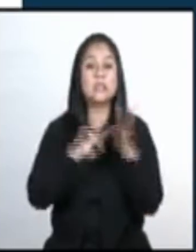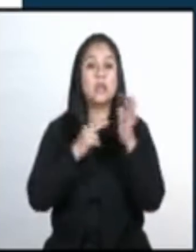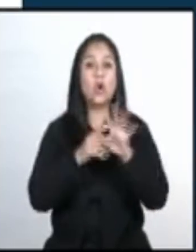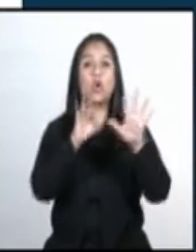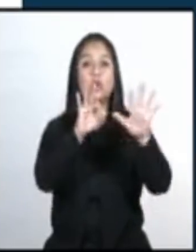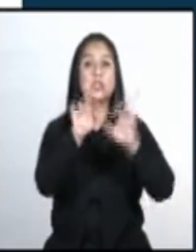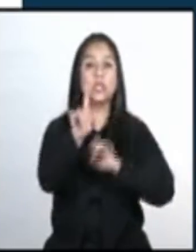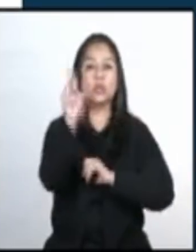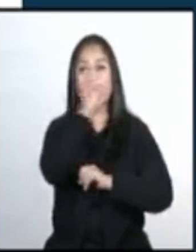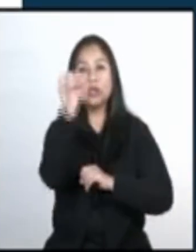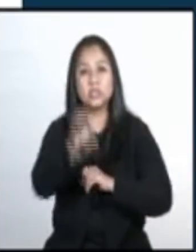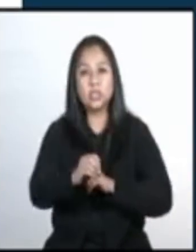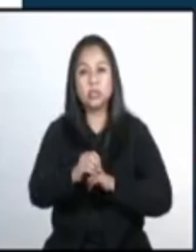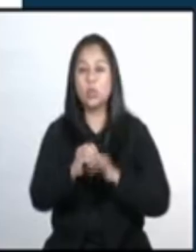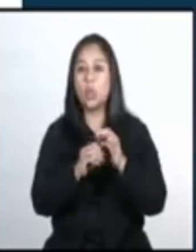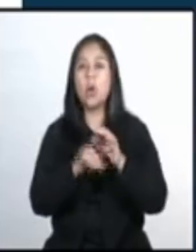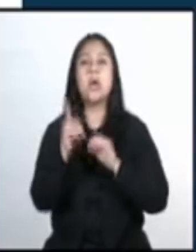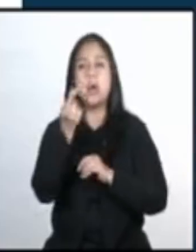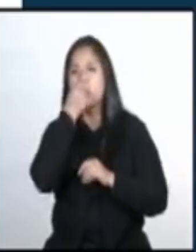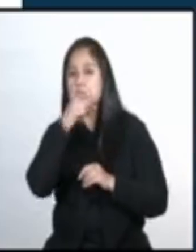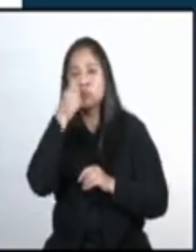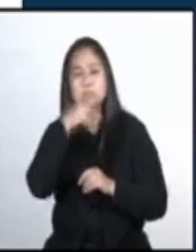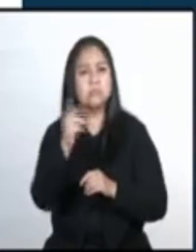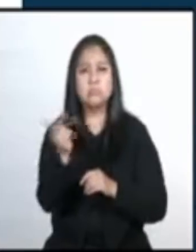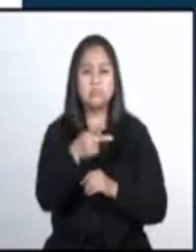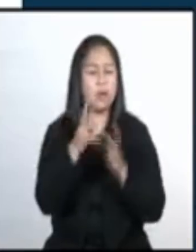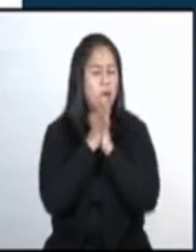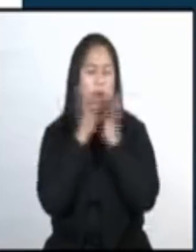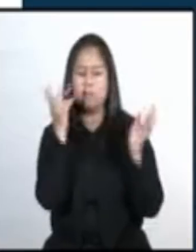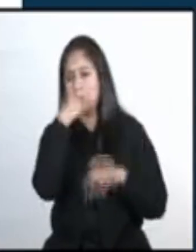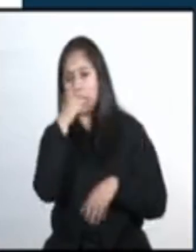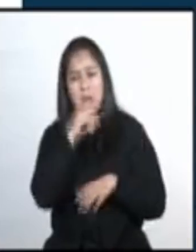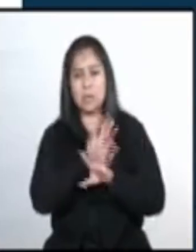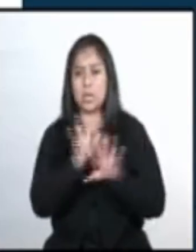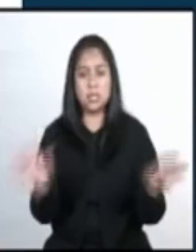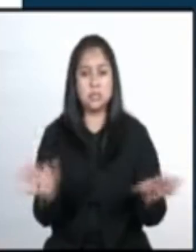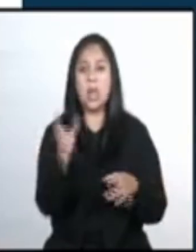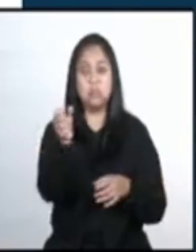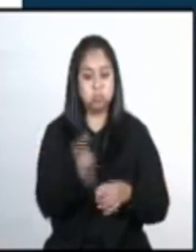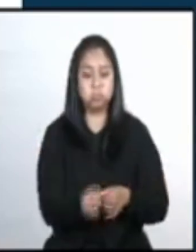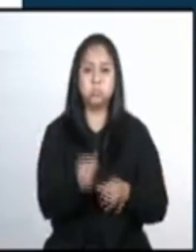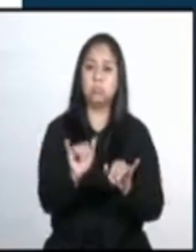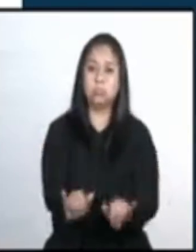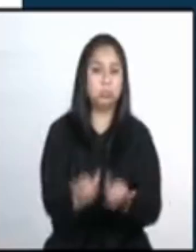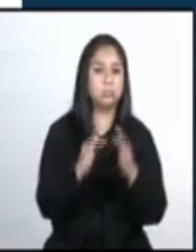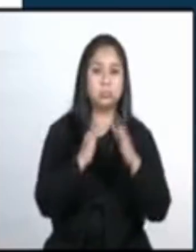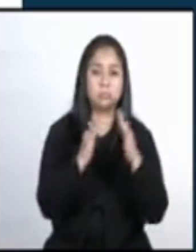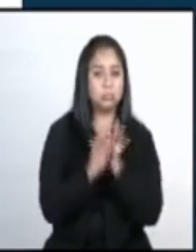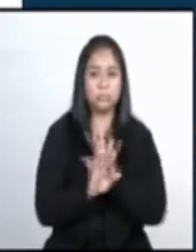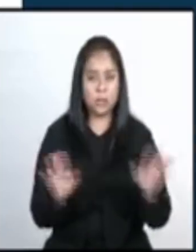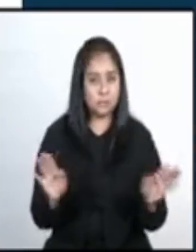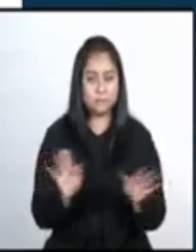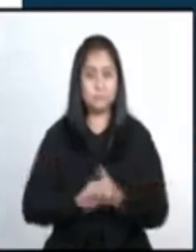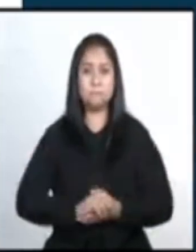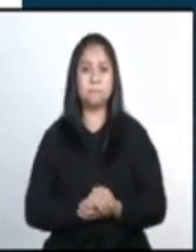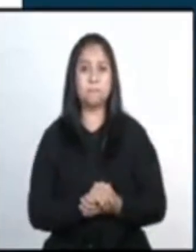81% van a sufrir una gripe grandota que lo único que hace es obligarlos a quedarse en su casa.